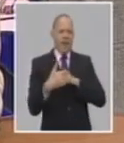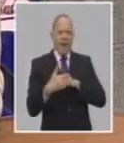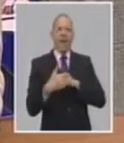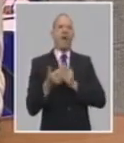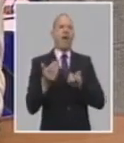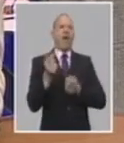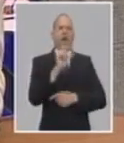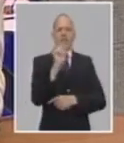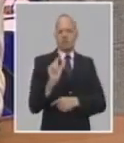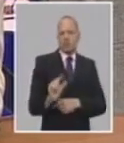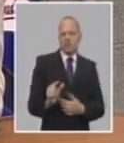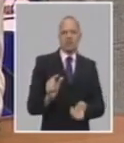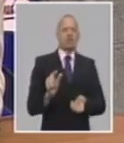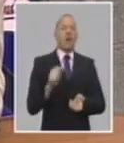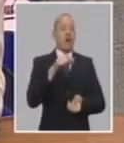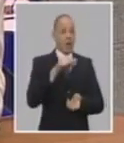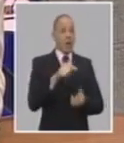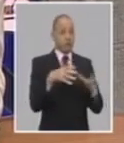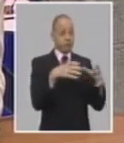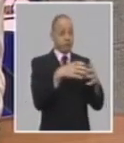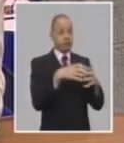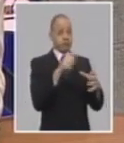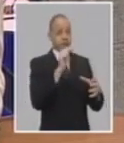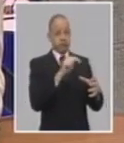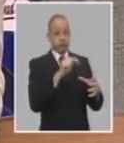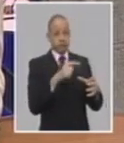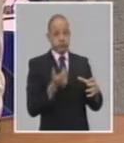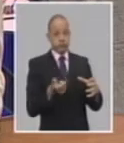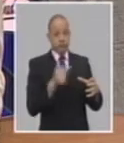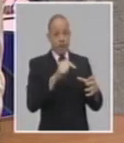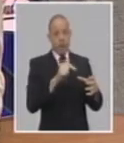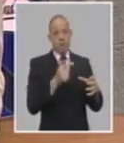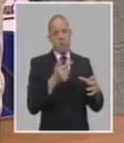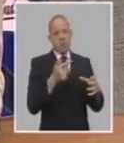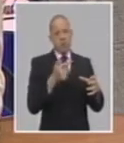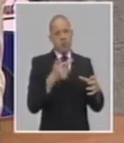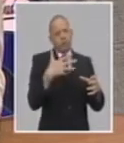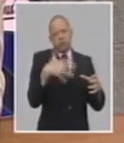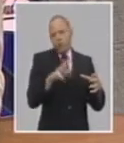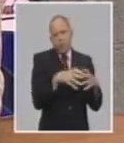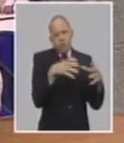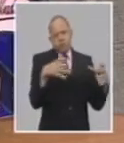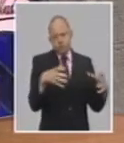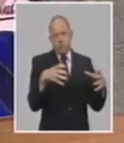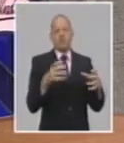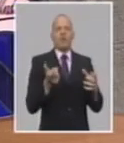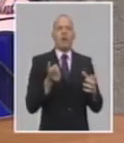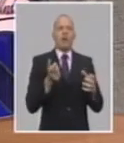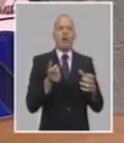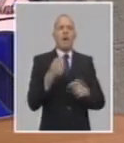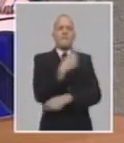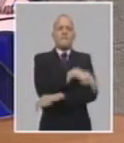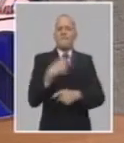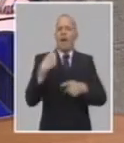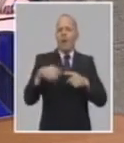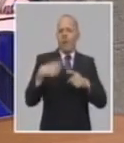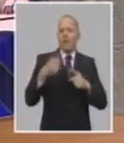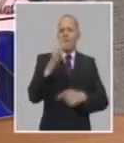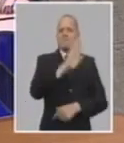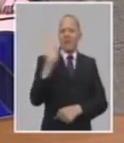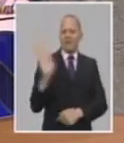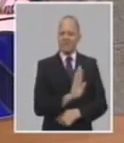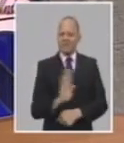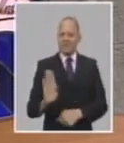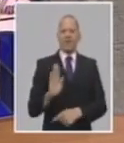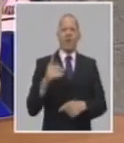Italia, que es una brigada importante por el número de colaboradores que tiene, Granada, Belice, Antigua y San Vicente, y